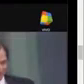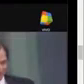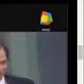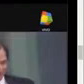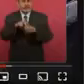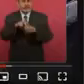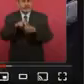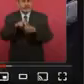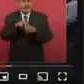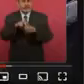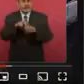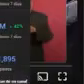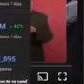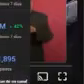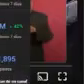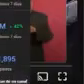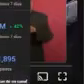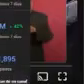no